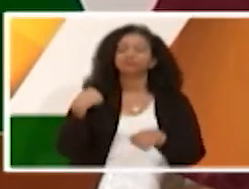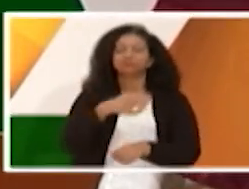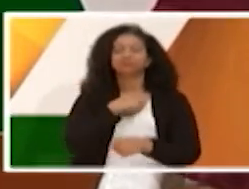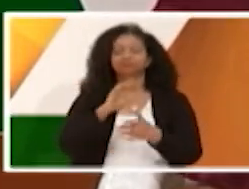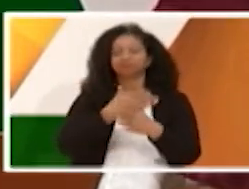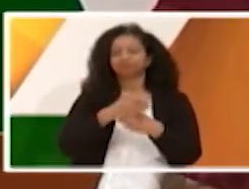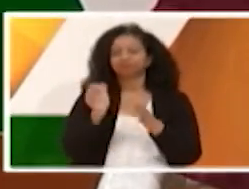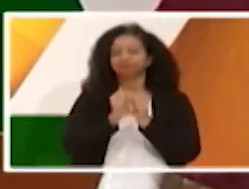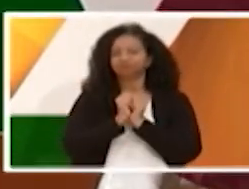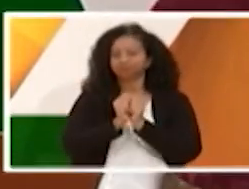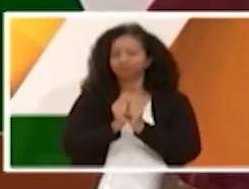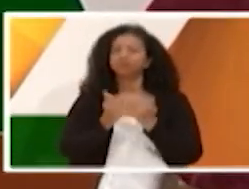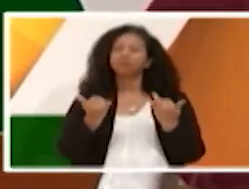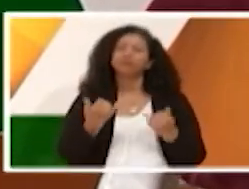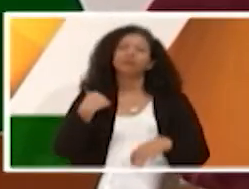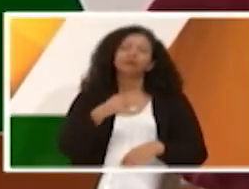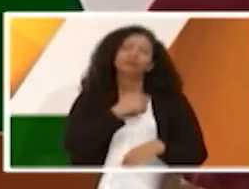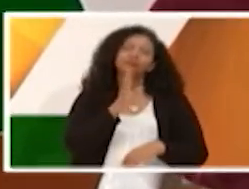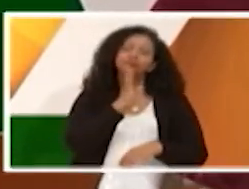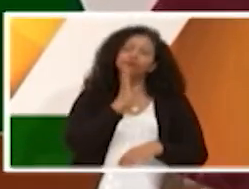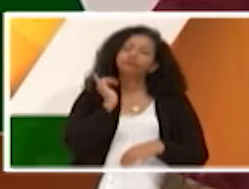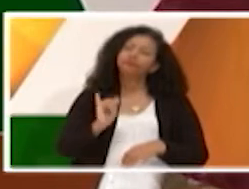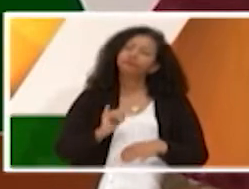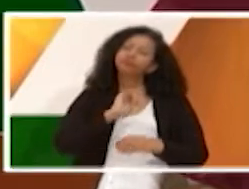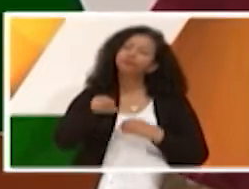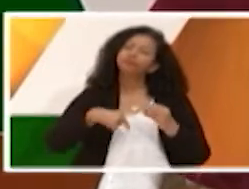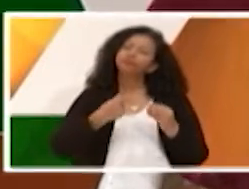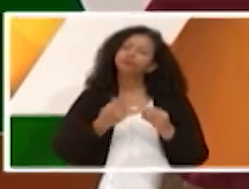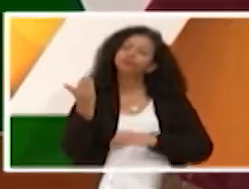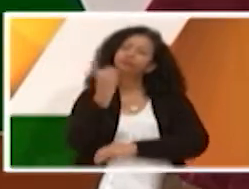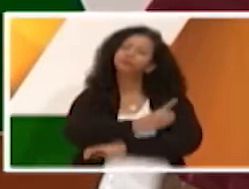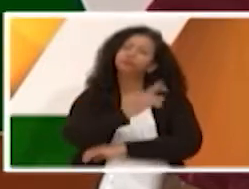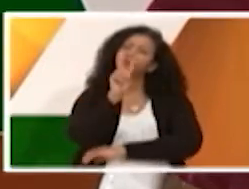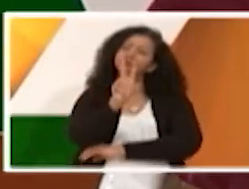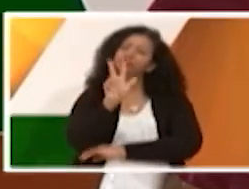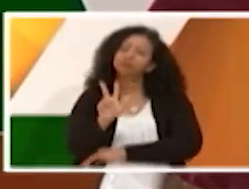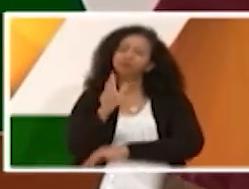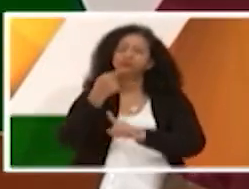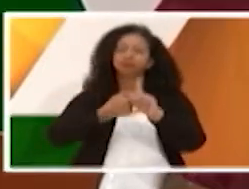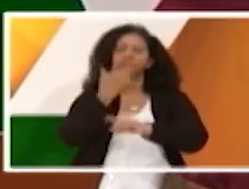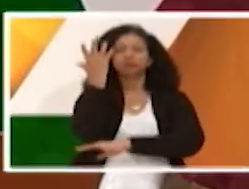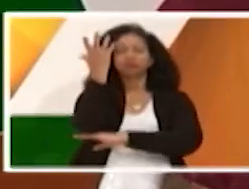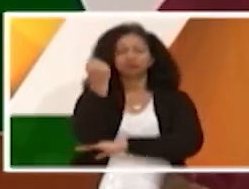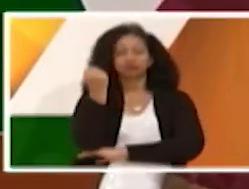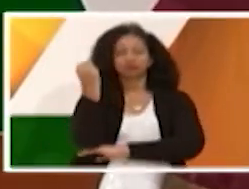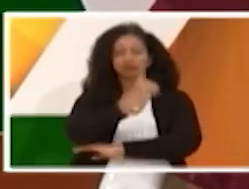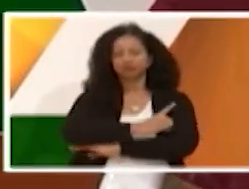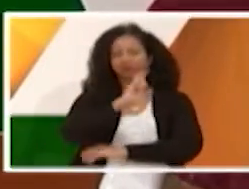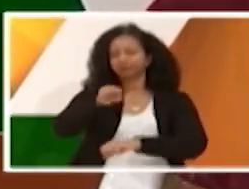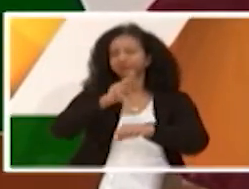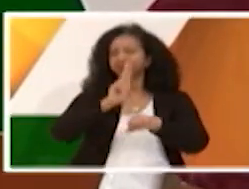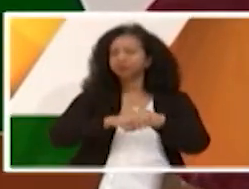compañía. Hablaremos ahora mismo de este 23 de septiembre, que es el Día